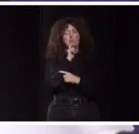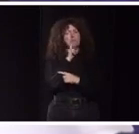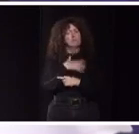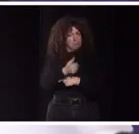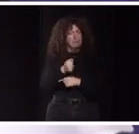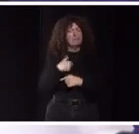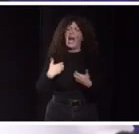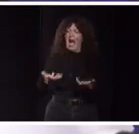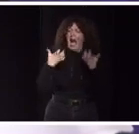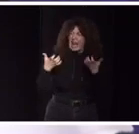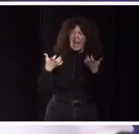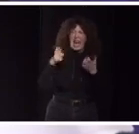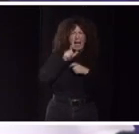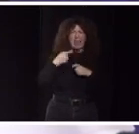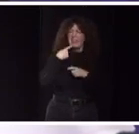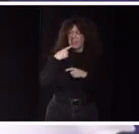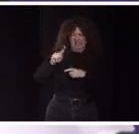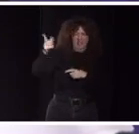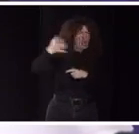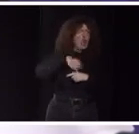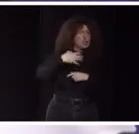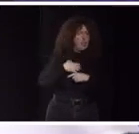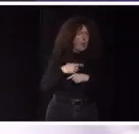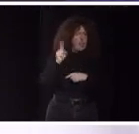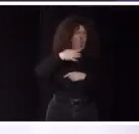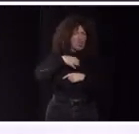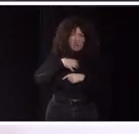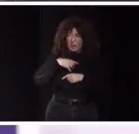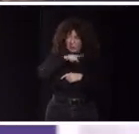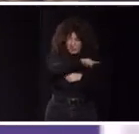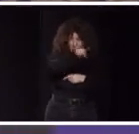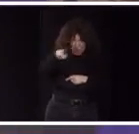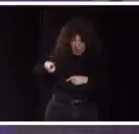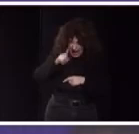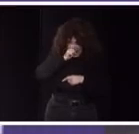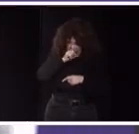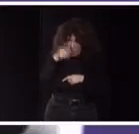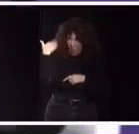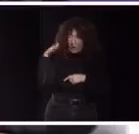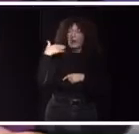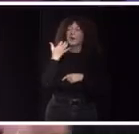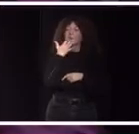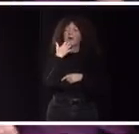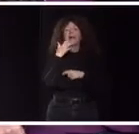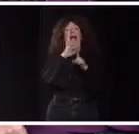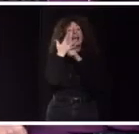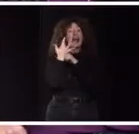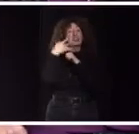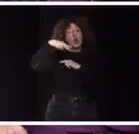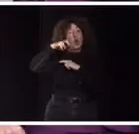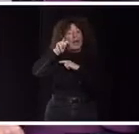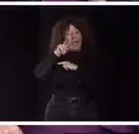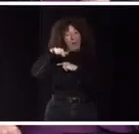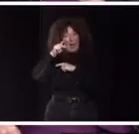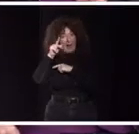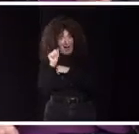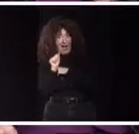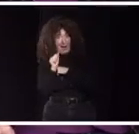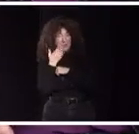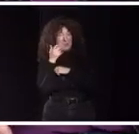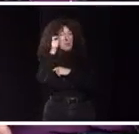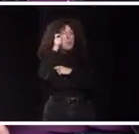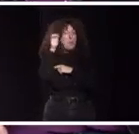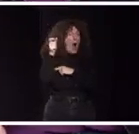cuando todo el mundo le decía no se puede. ¿Cuántas de vosotras acordaros, por ejemplo, en el caso de Nevenka, cuando todo un